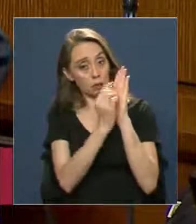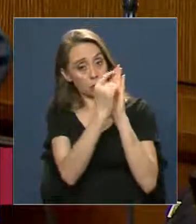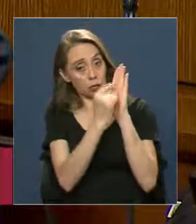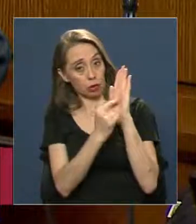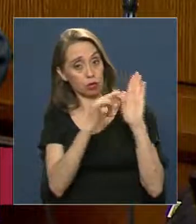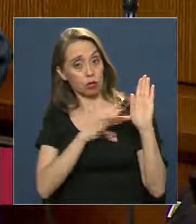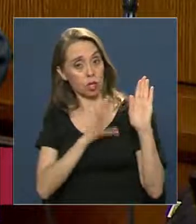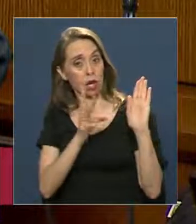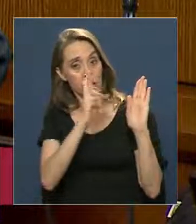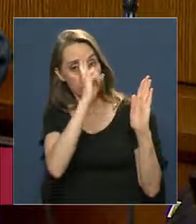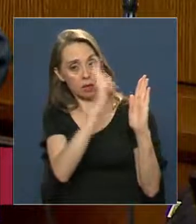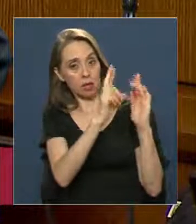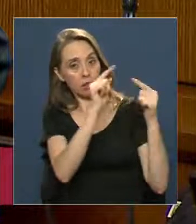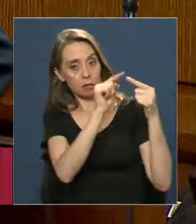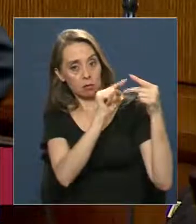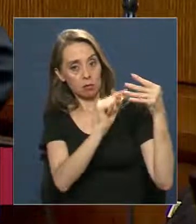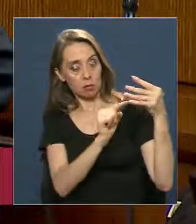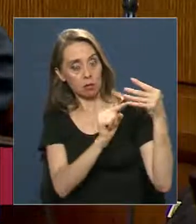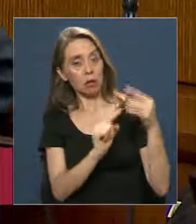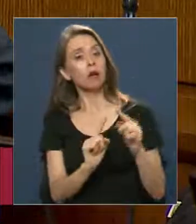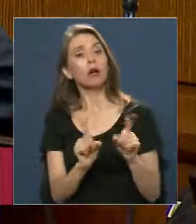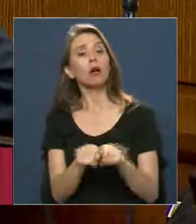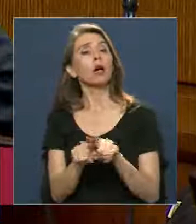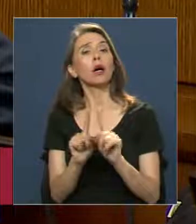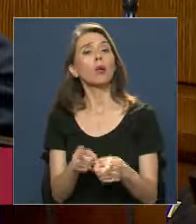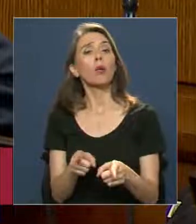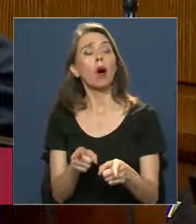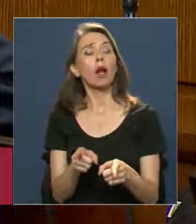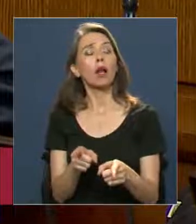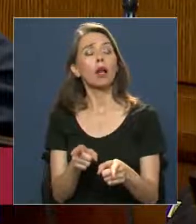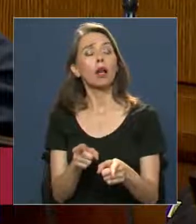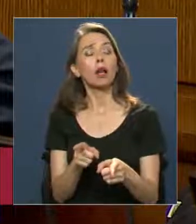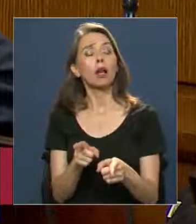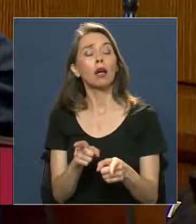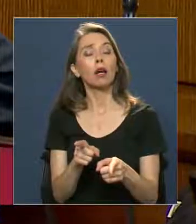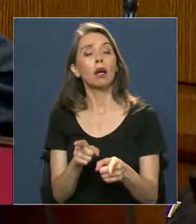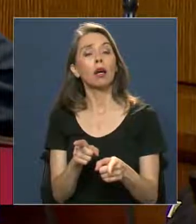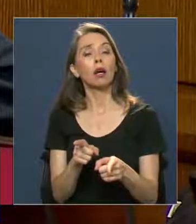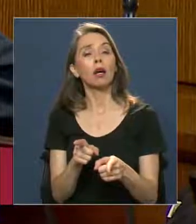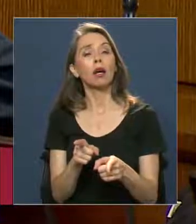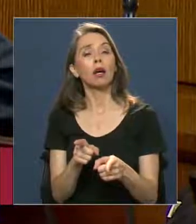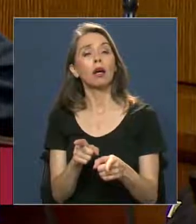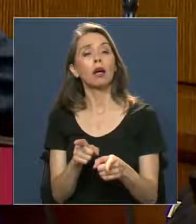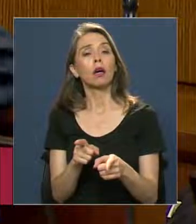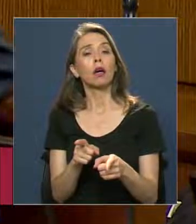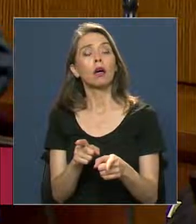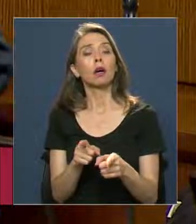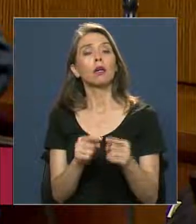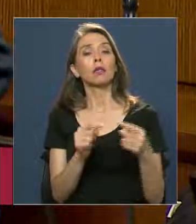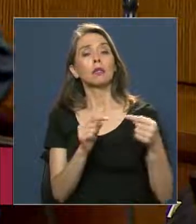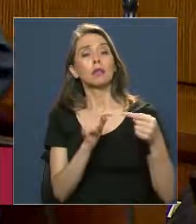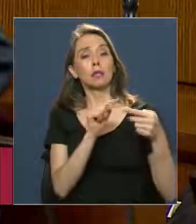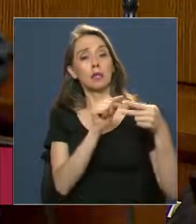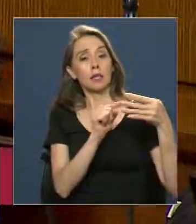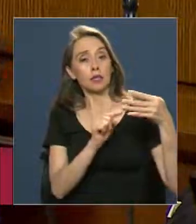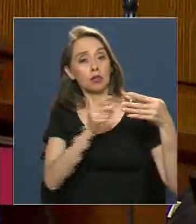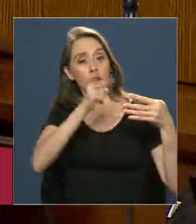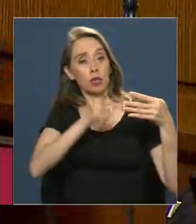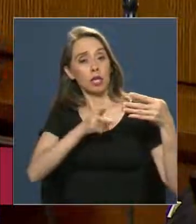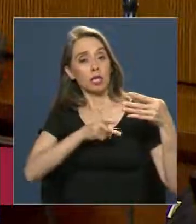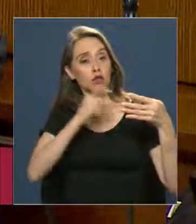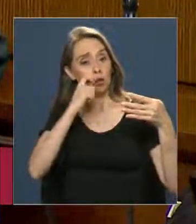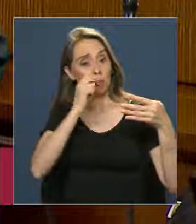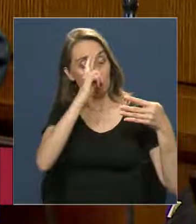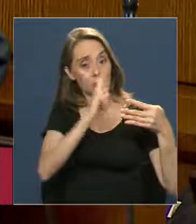país, de la misma manera que vamos a permitir que al respetar esos derechos humanos construyamos una mejor